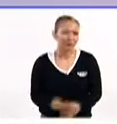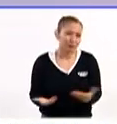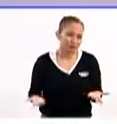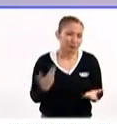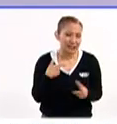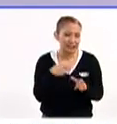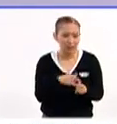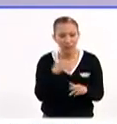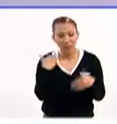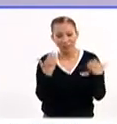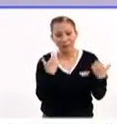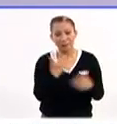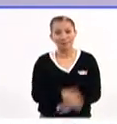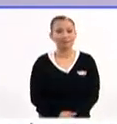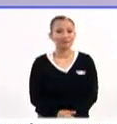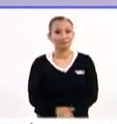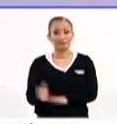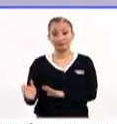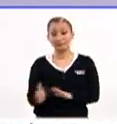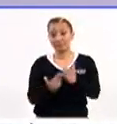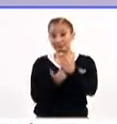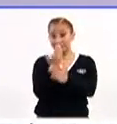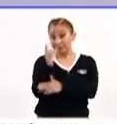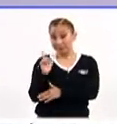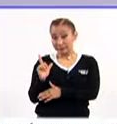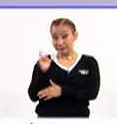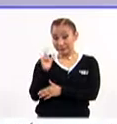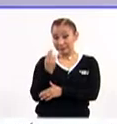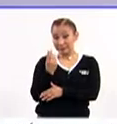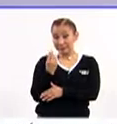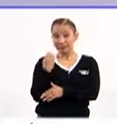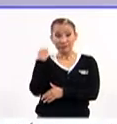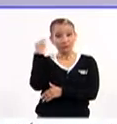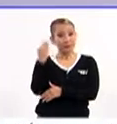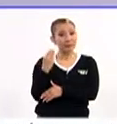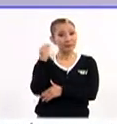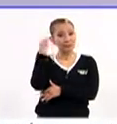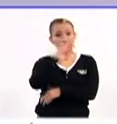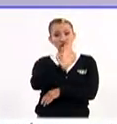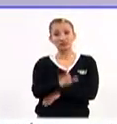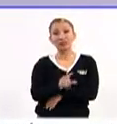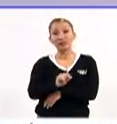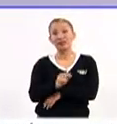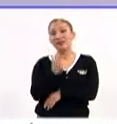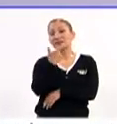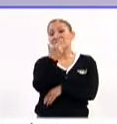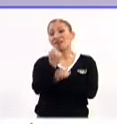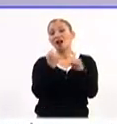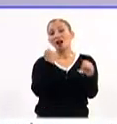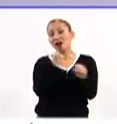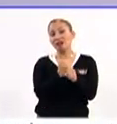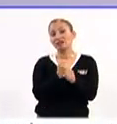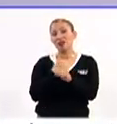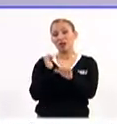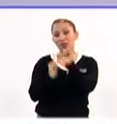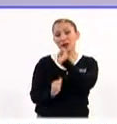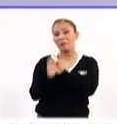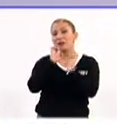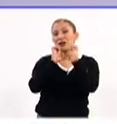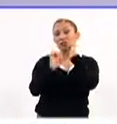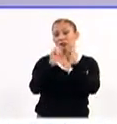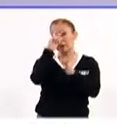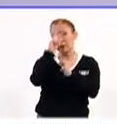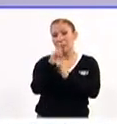que pues, sigamos disfrutándola. Y la madrugada de este lunes, 25 de marzo, falleció a los 77 años el antropólogo y